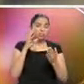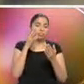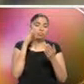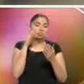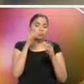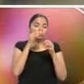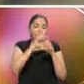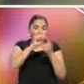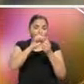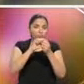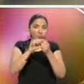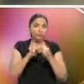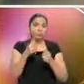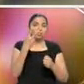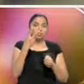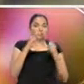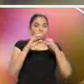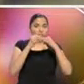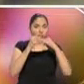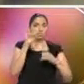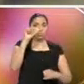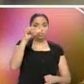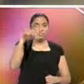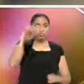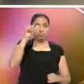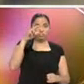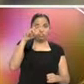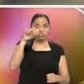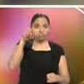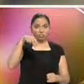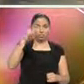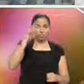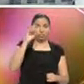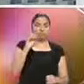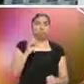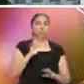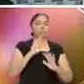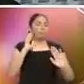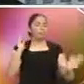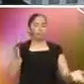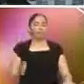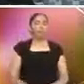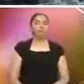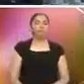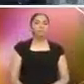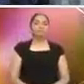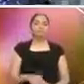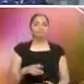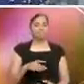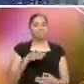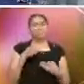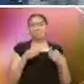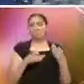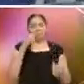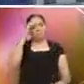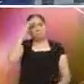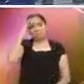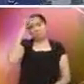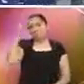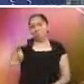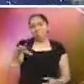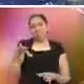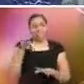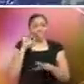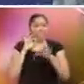limón y 2 cucharaditas de semilla de amaranto. Así es. Y nada Está más, fácil, ¿no? Lo chef. encuentras todo en cualquier lugar fácil. Es como un sin cóctel problema.